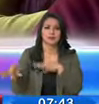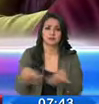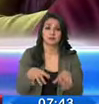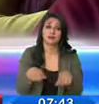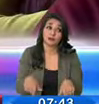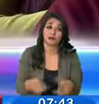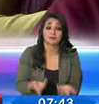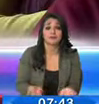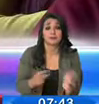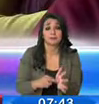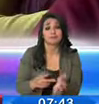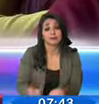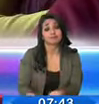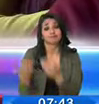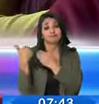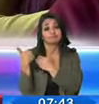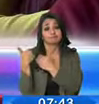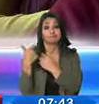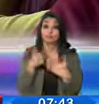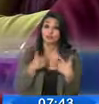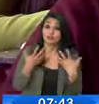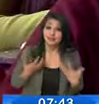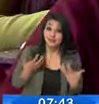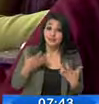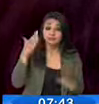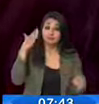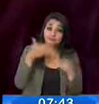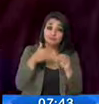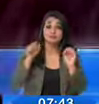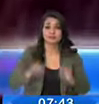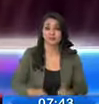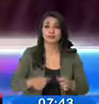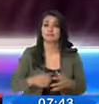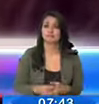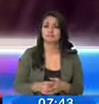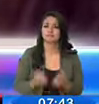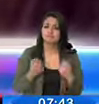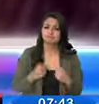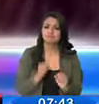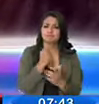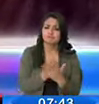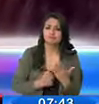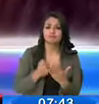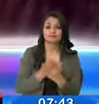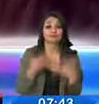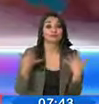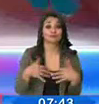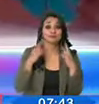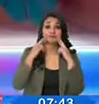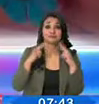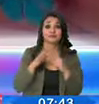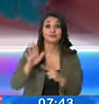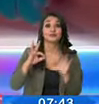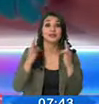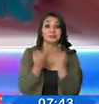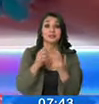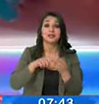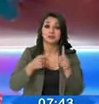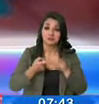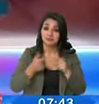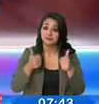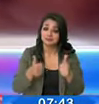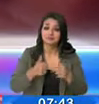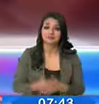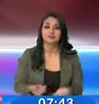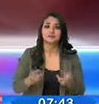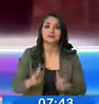uno más. Y si uno se quiere, se puede. La perseverancia de estas mujeres es reconocida por sus familiares y amigos, y